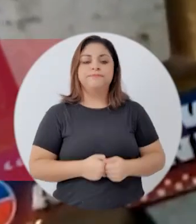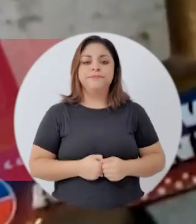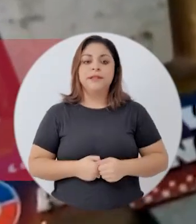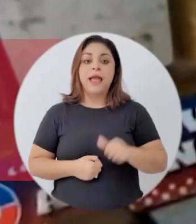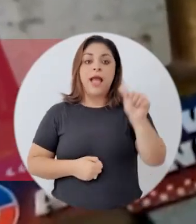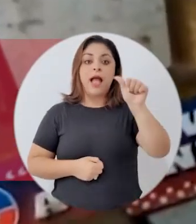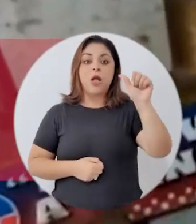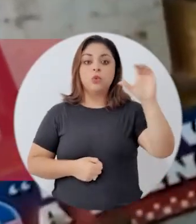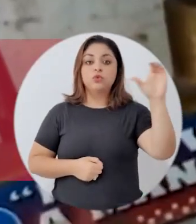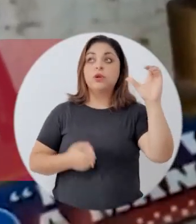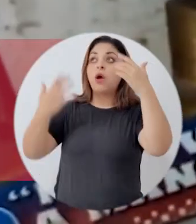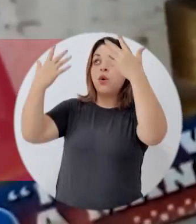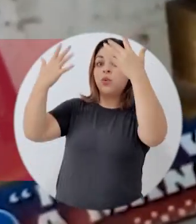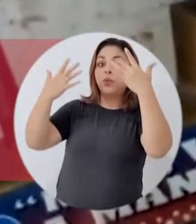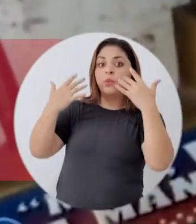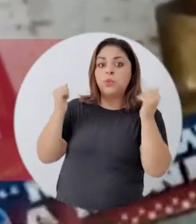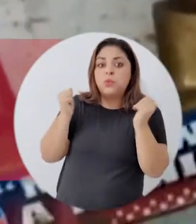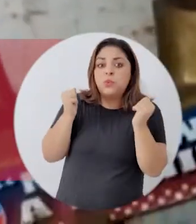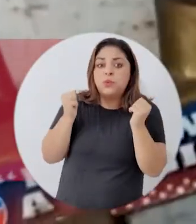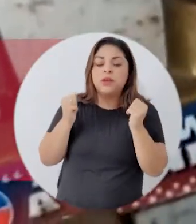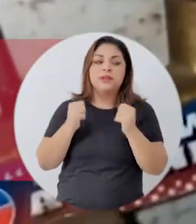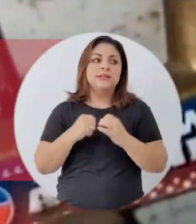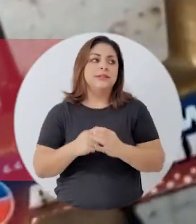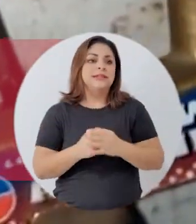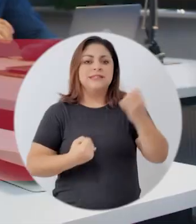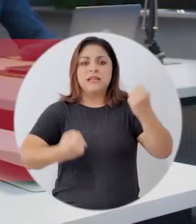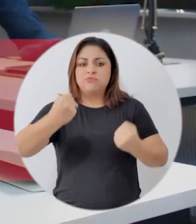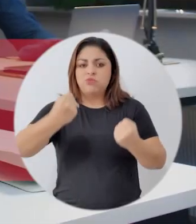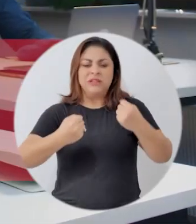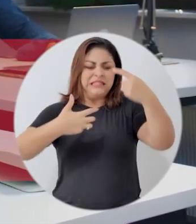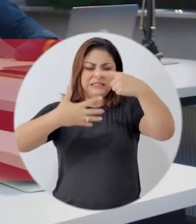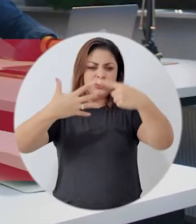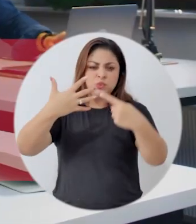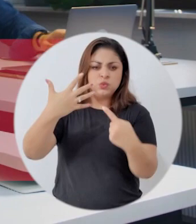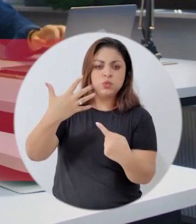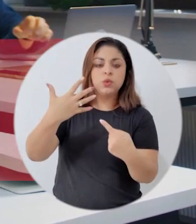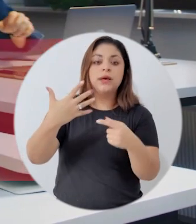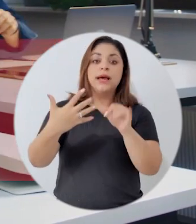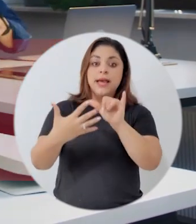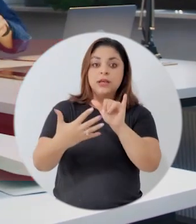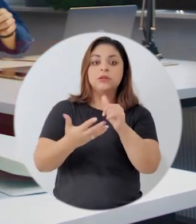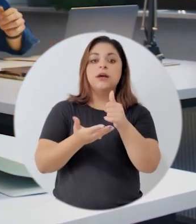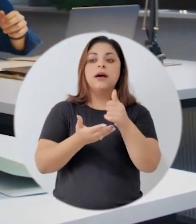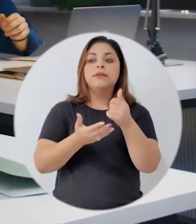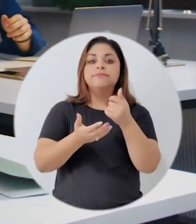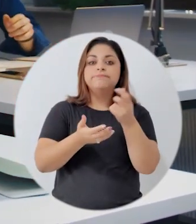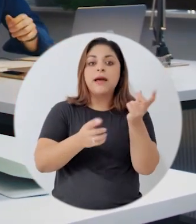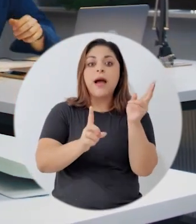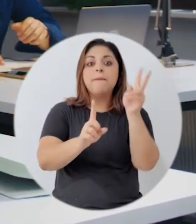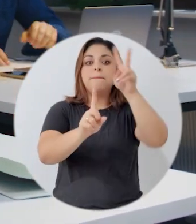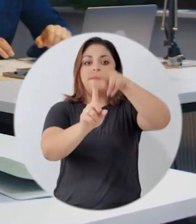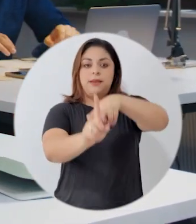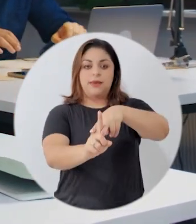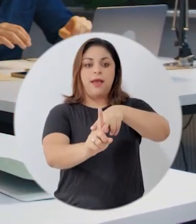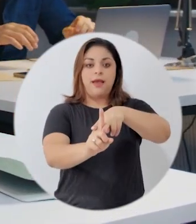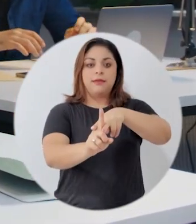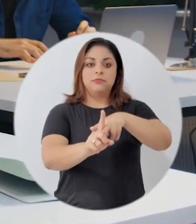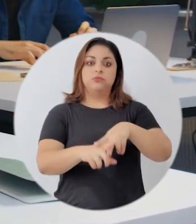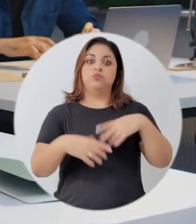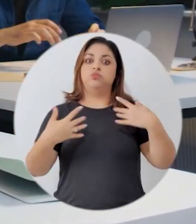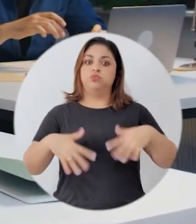aires acondicionados, transporte, son de las figuras que curiosamente a hoy uno al estar implementando este tipo